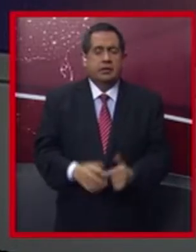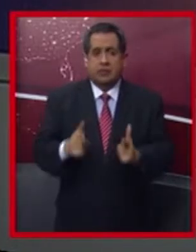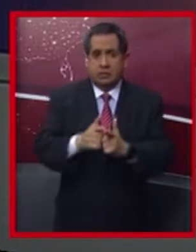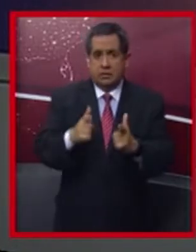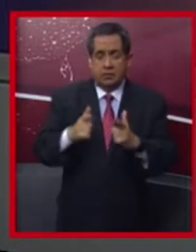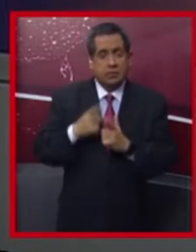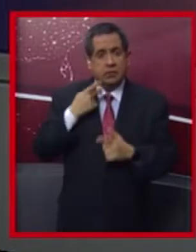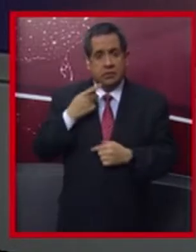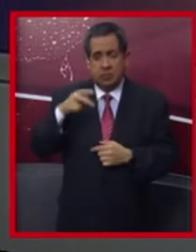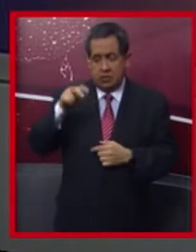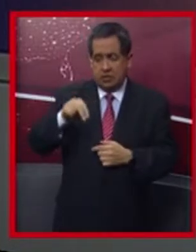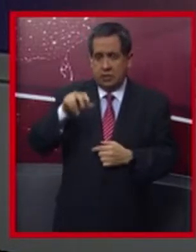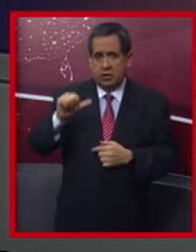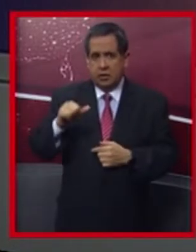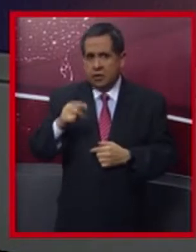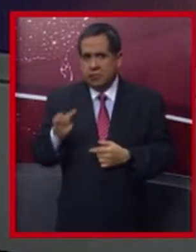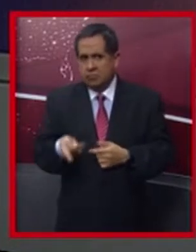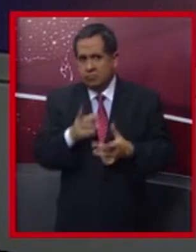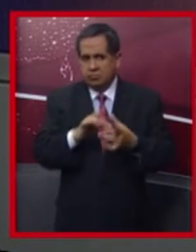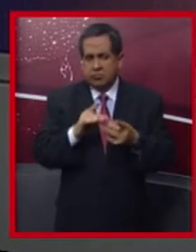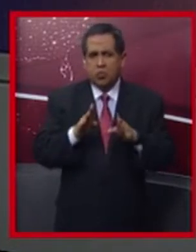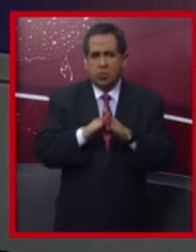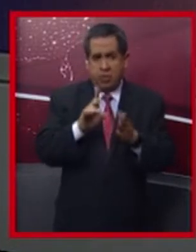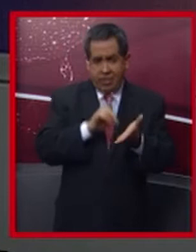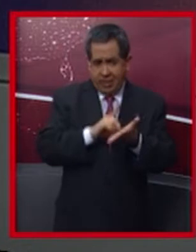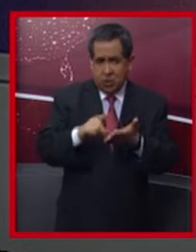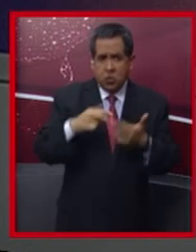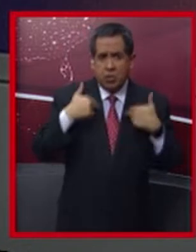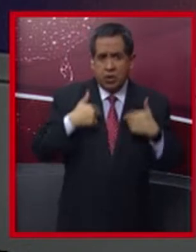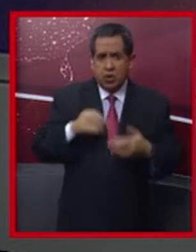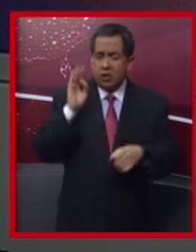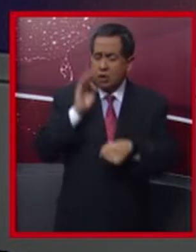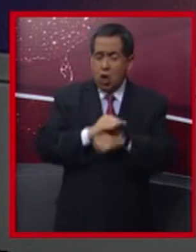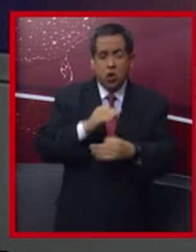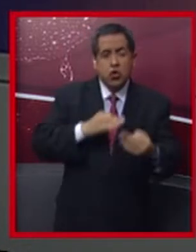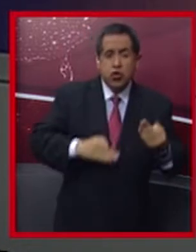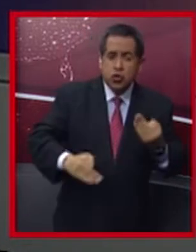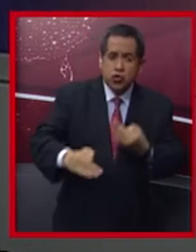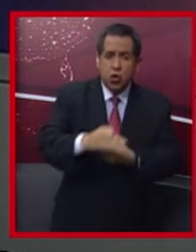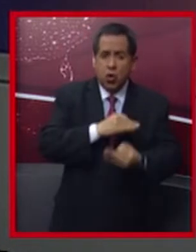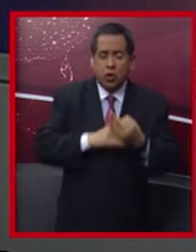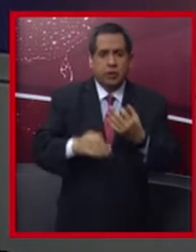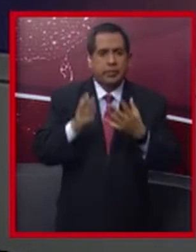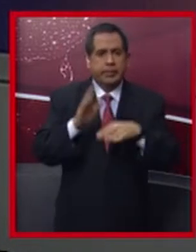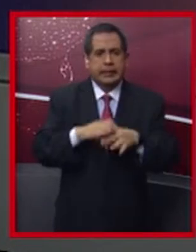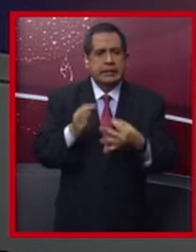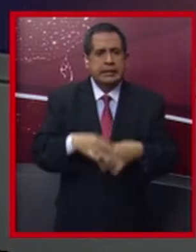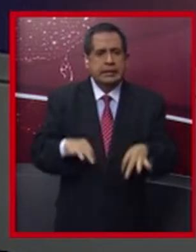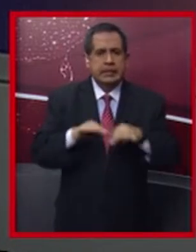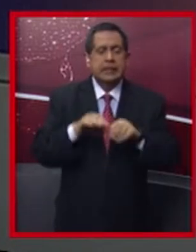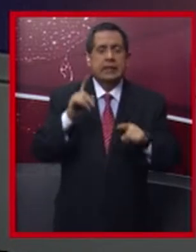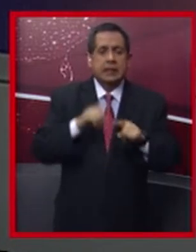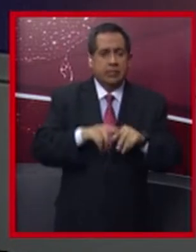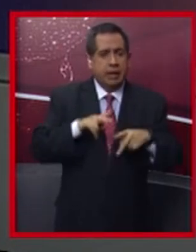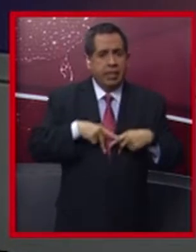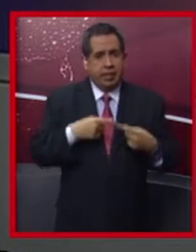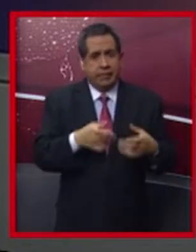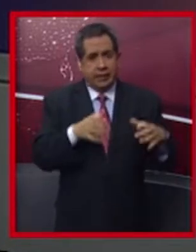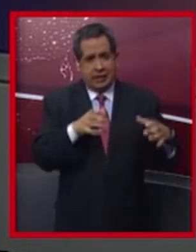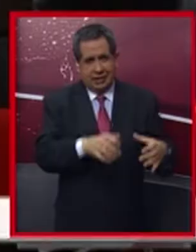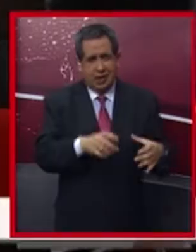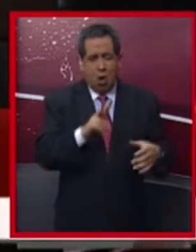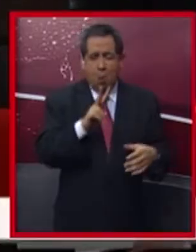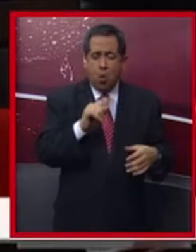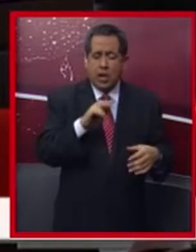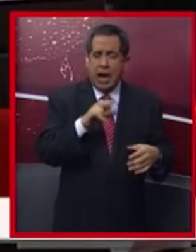El grupo parlamentario de Nueva Alianza se refirió a la necesidad de defender los derechos humanos de los ciudadanos, principalmente los que se encuentran en